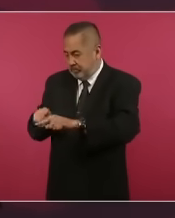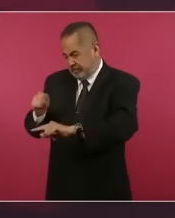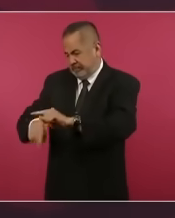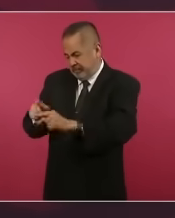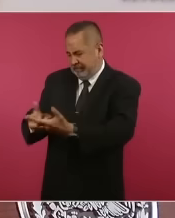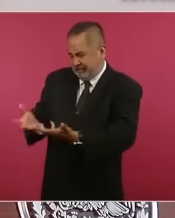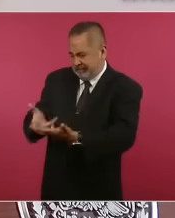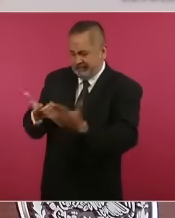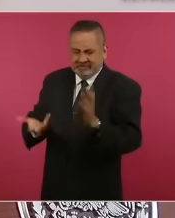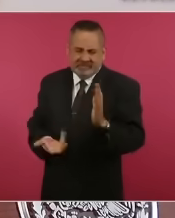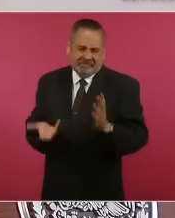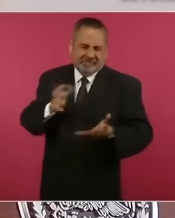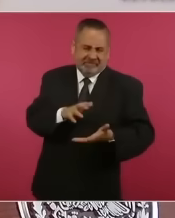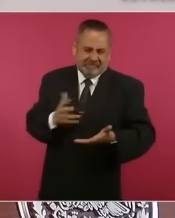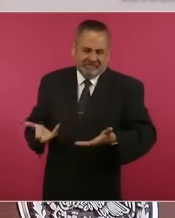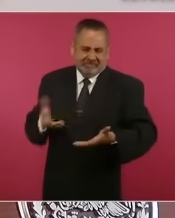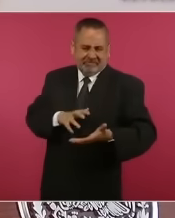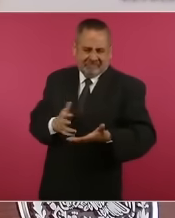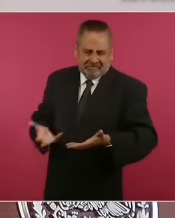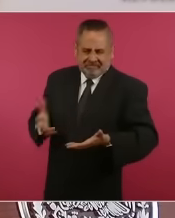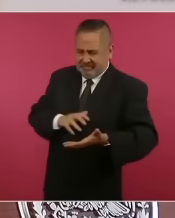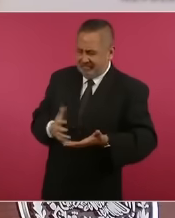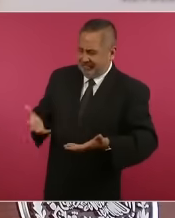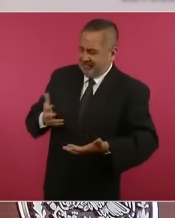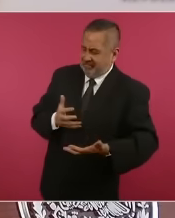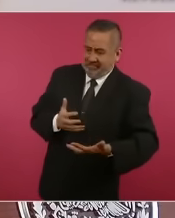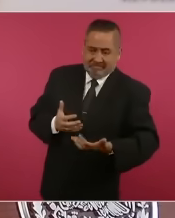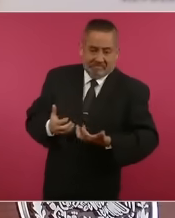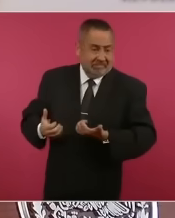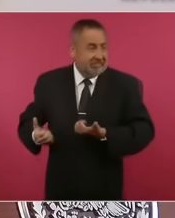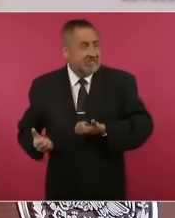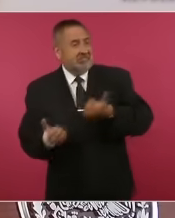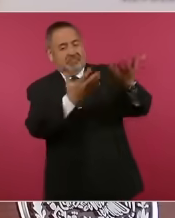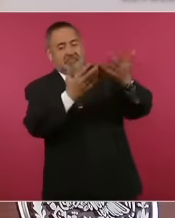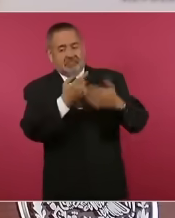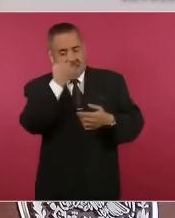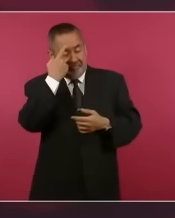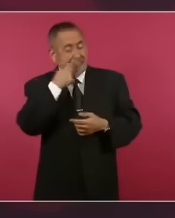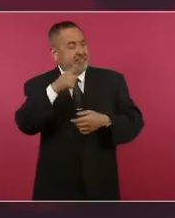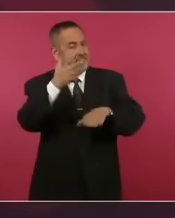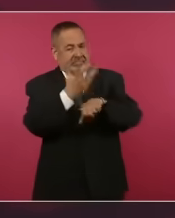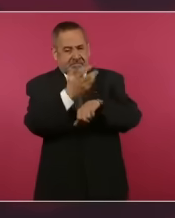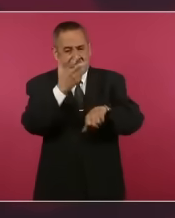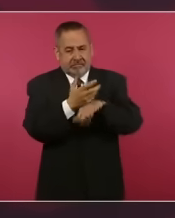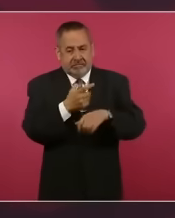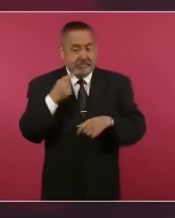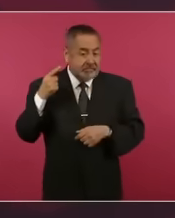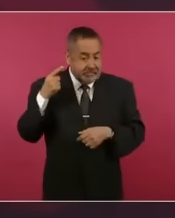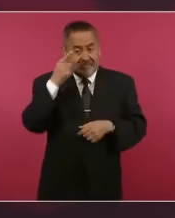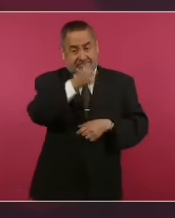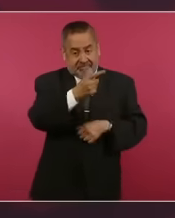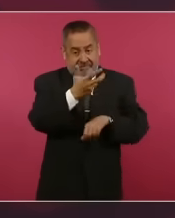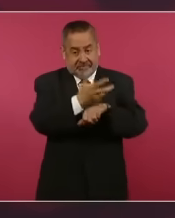Caribe, para arreglar las calles y los caminos de Estados Unidos,